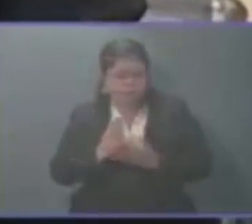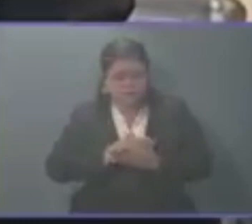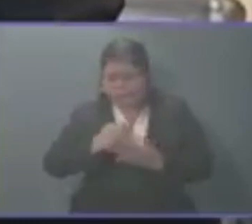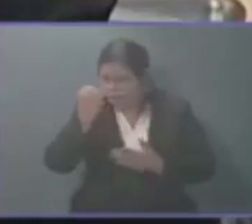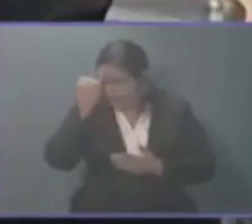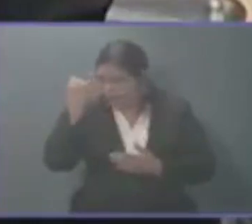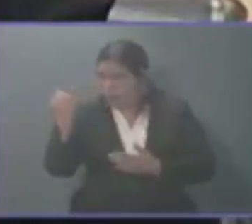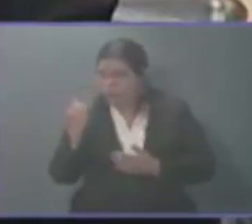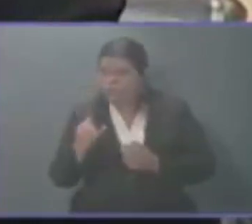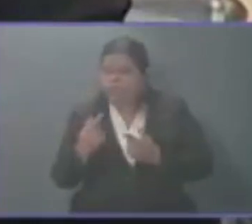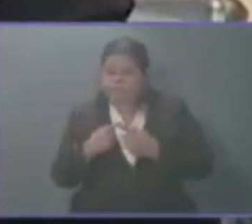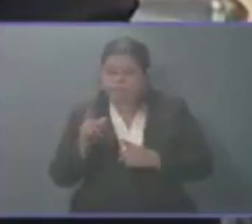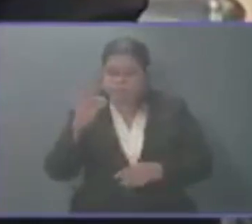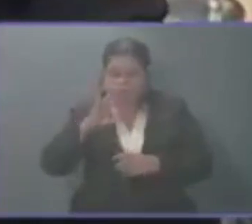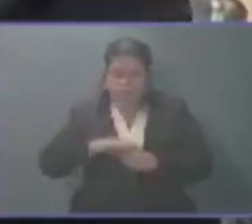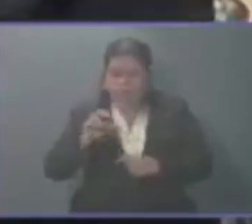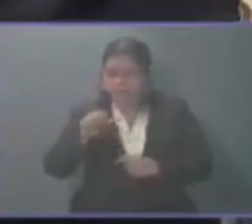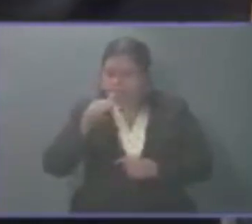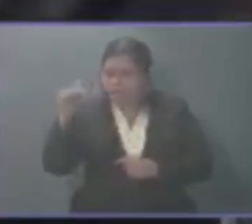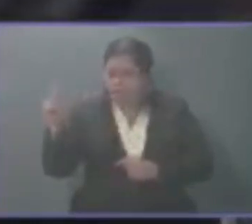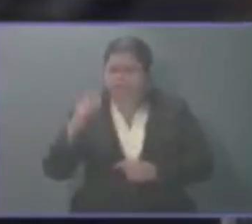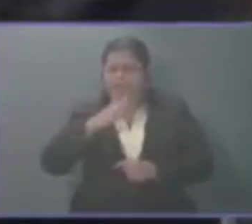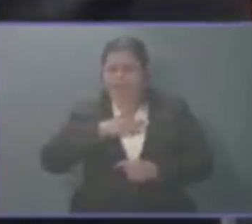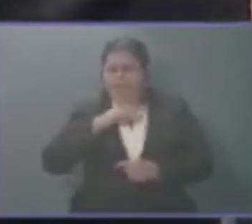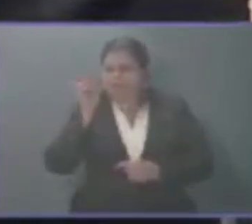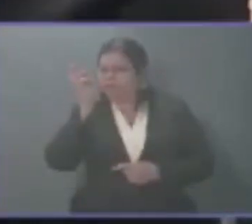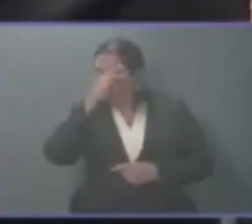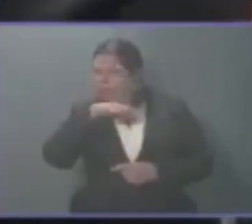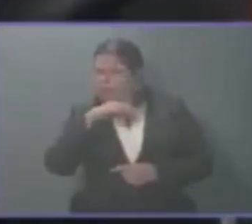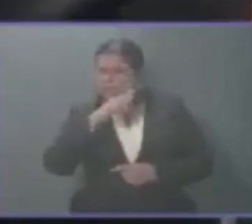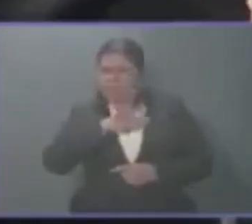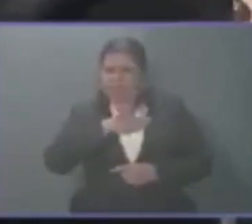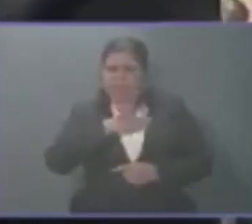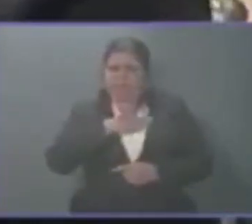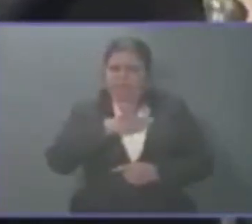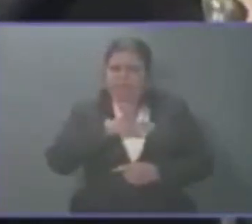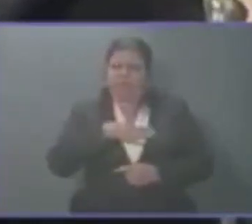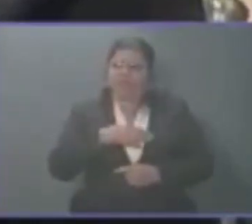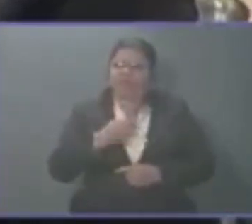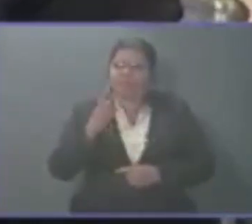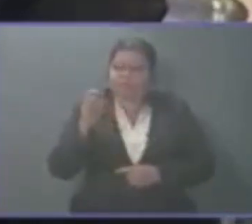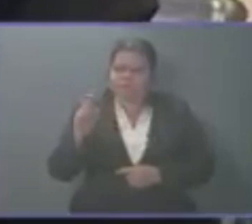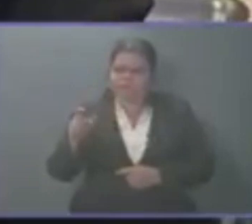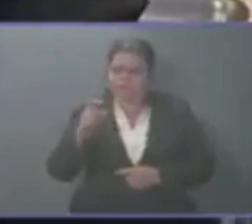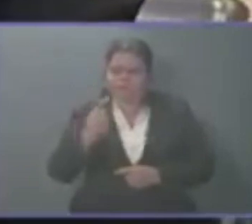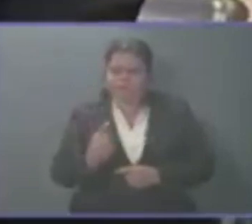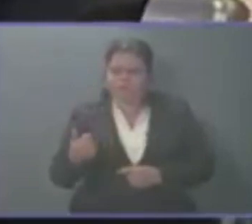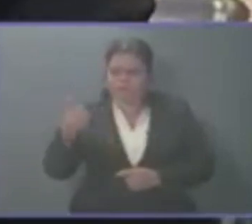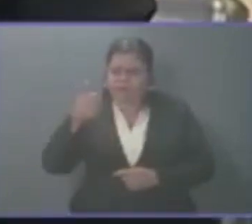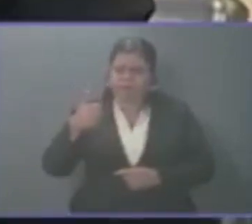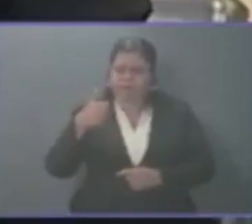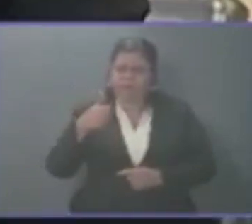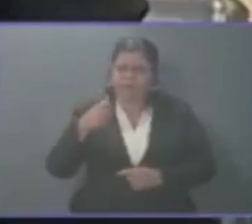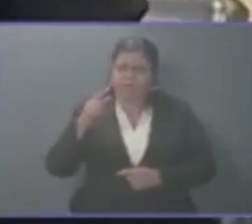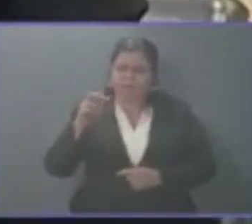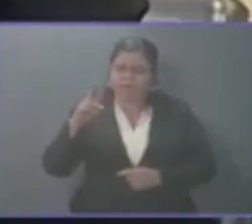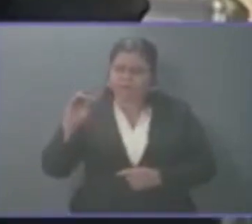hablando con lo del voto electrónico. Y me extraña personas que son ex magistrados del tribunal que están